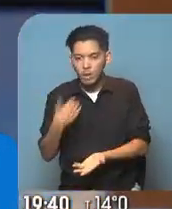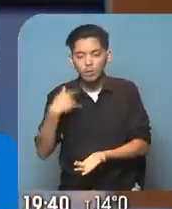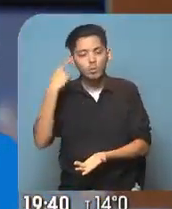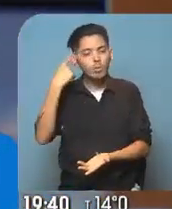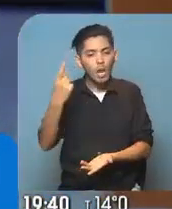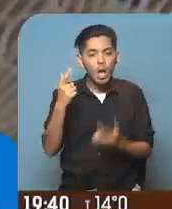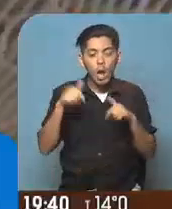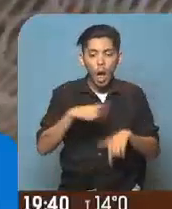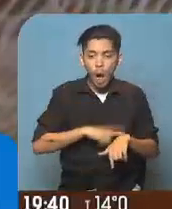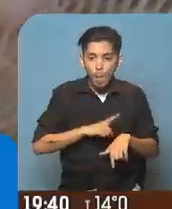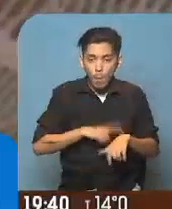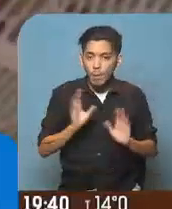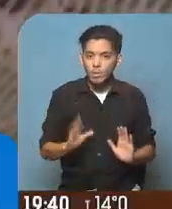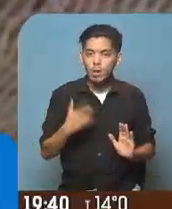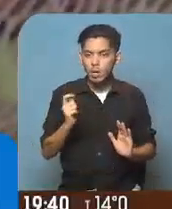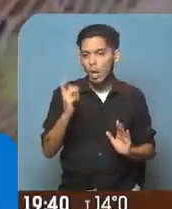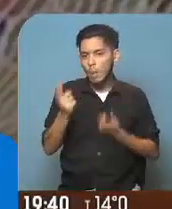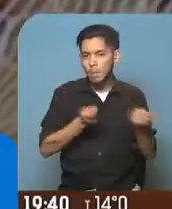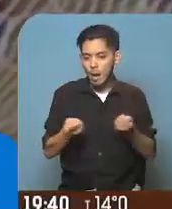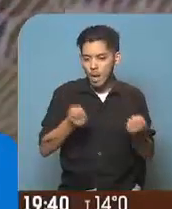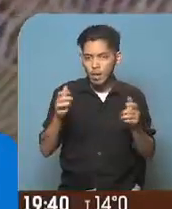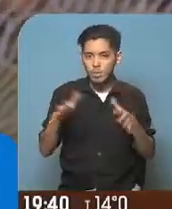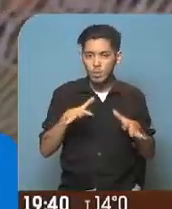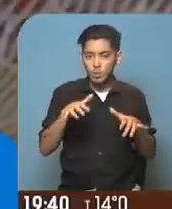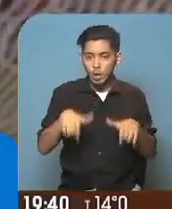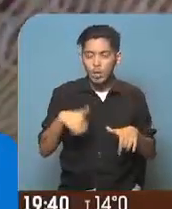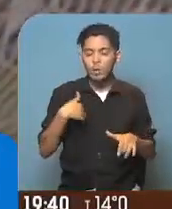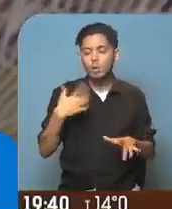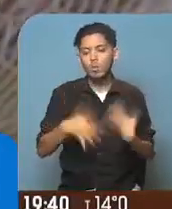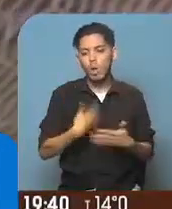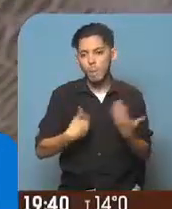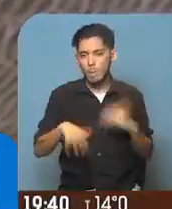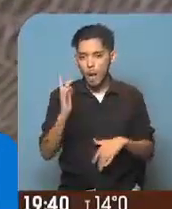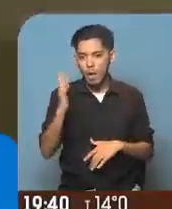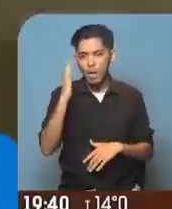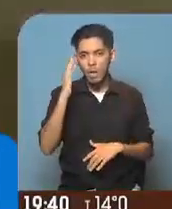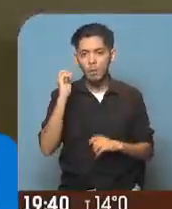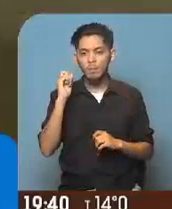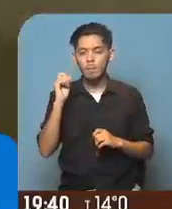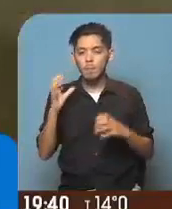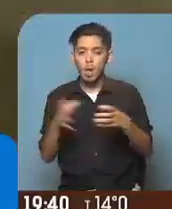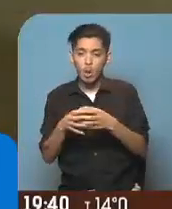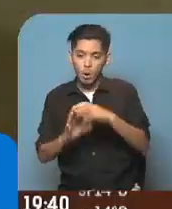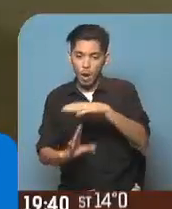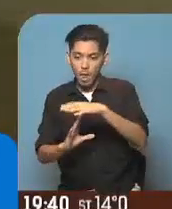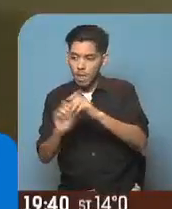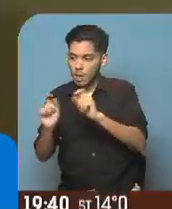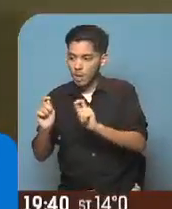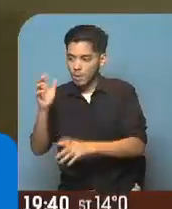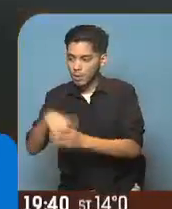en este momento quienes están manejando esta situación son los jugadores y son los líderes que hay dentro del grupo